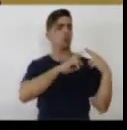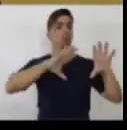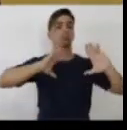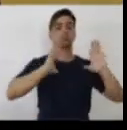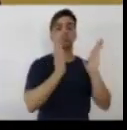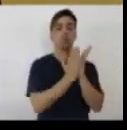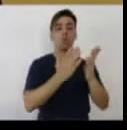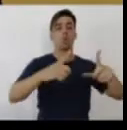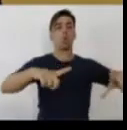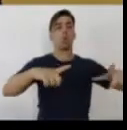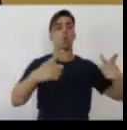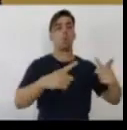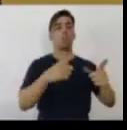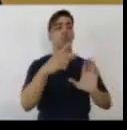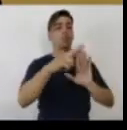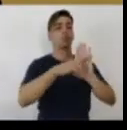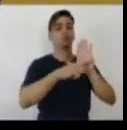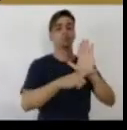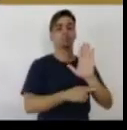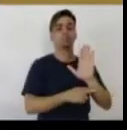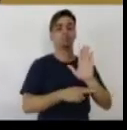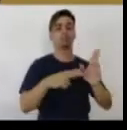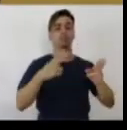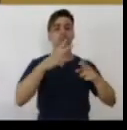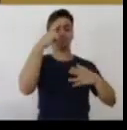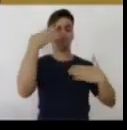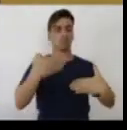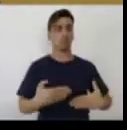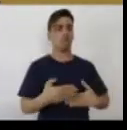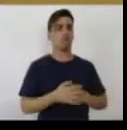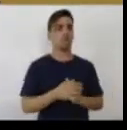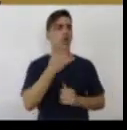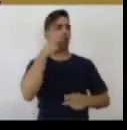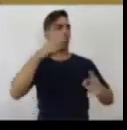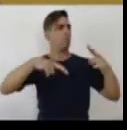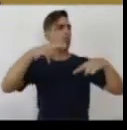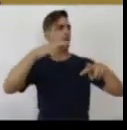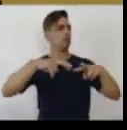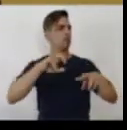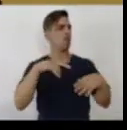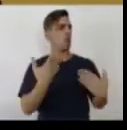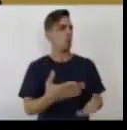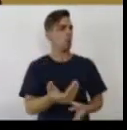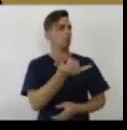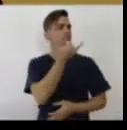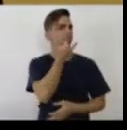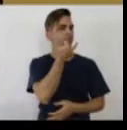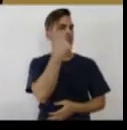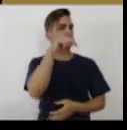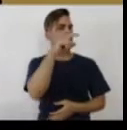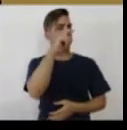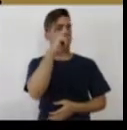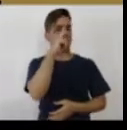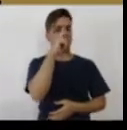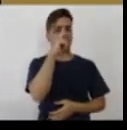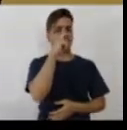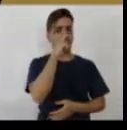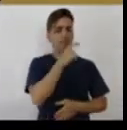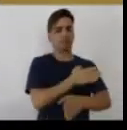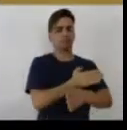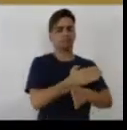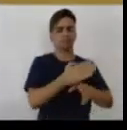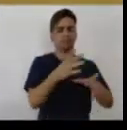responsabilidad que tienen todos en el cumplimiento de las medidas, que investiguen sobre cómo afecta en las edades